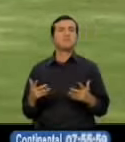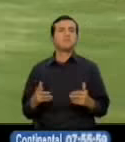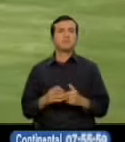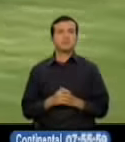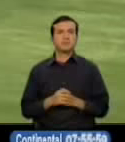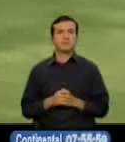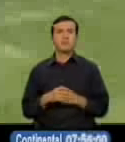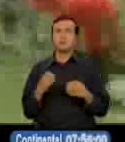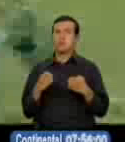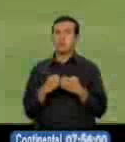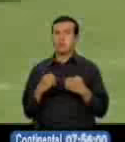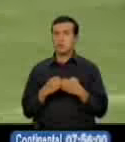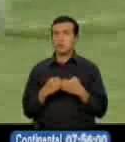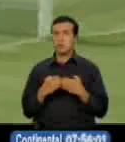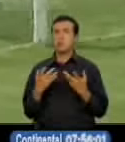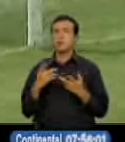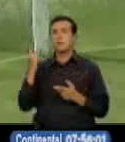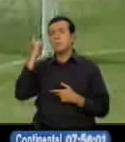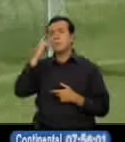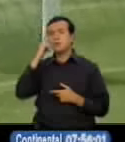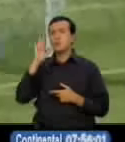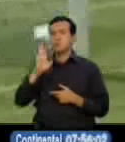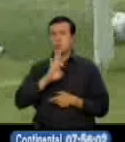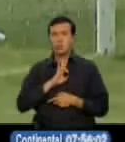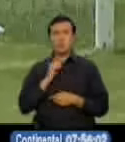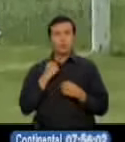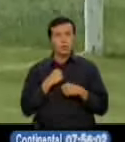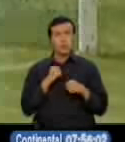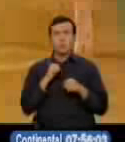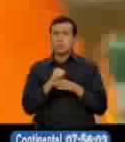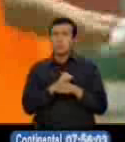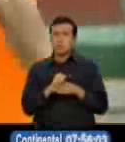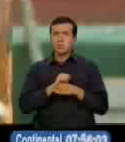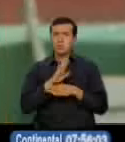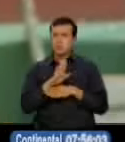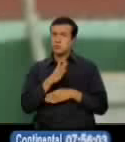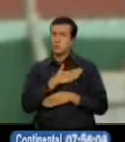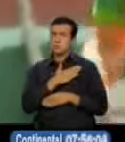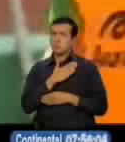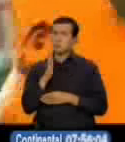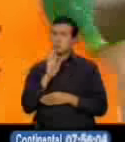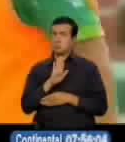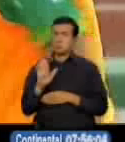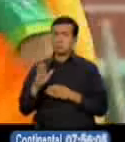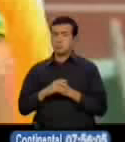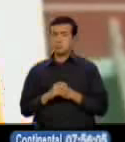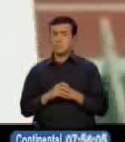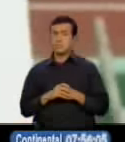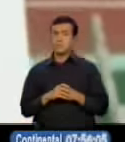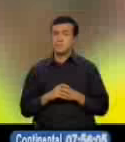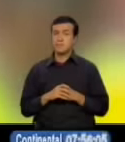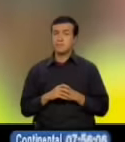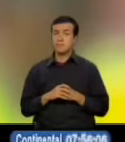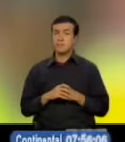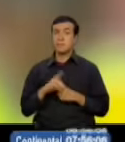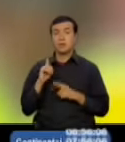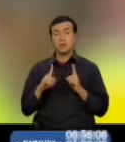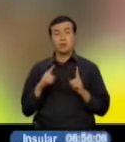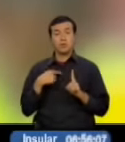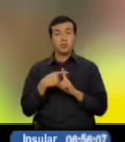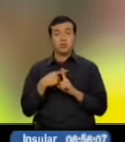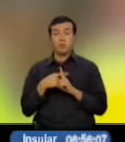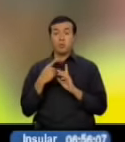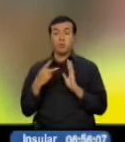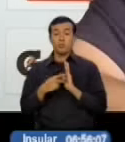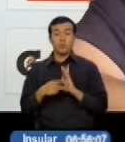Duro, como que es un equipo que ha agarrado la idea de su entrenador y le han dado confianza, con lo cual ha sacado buenos